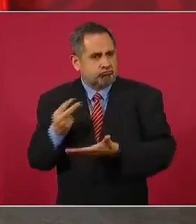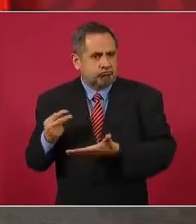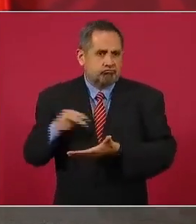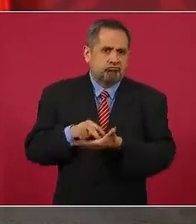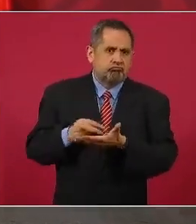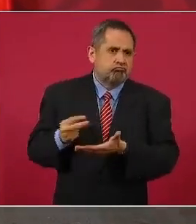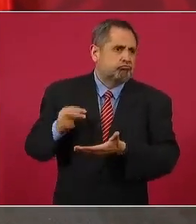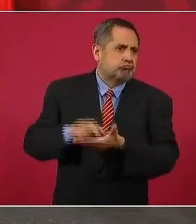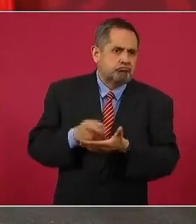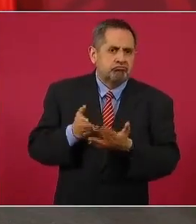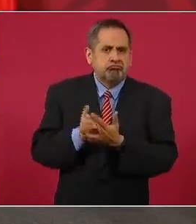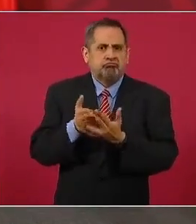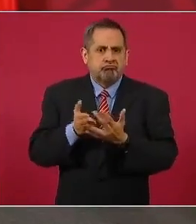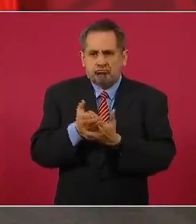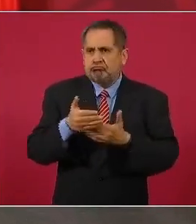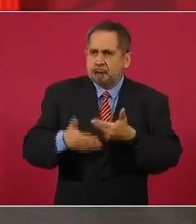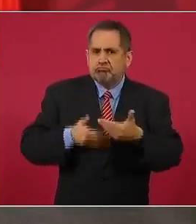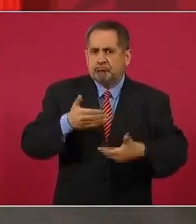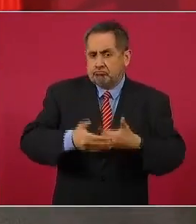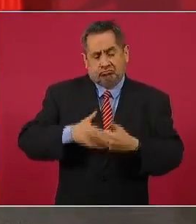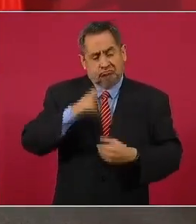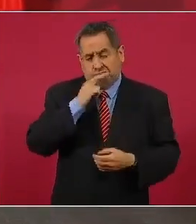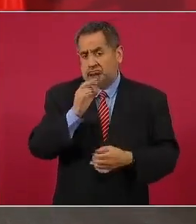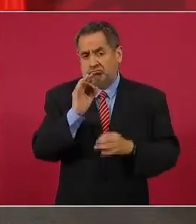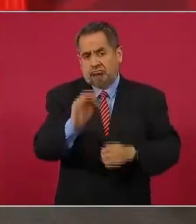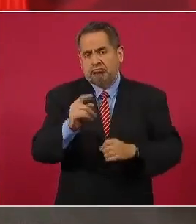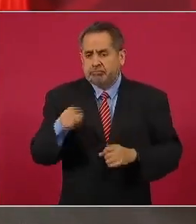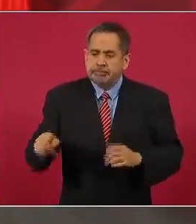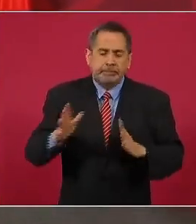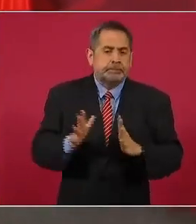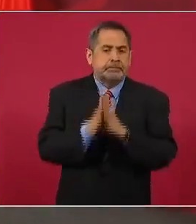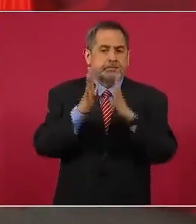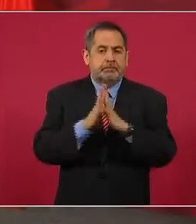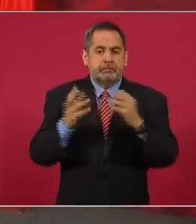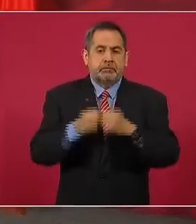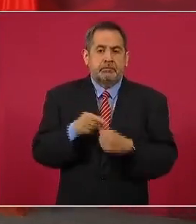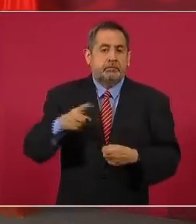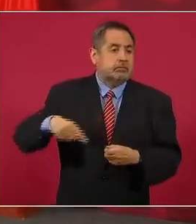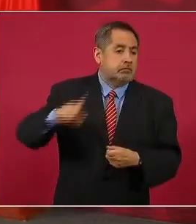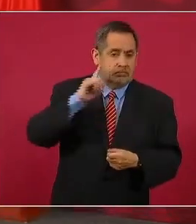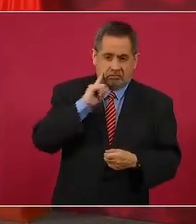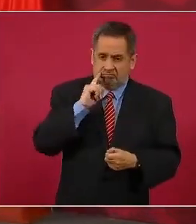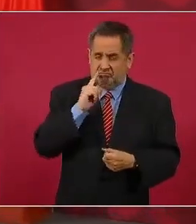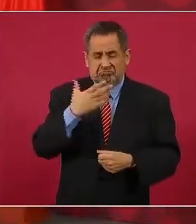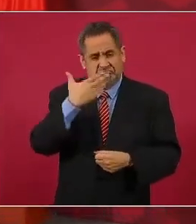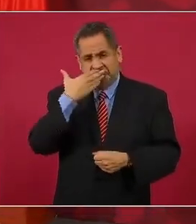abriendo espacios para participar, lo hacen muy bien,